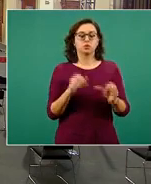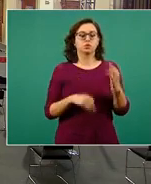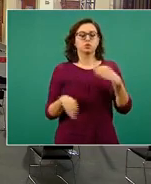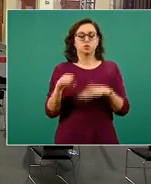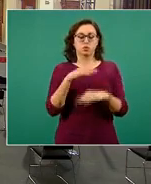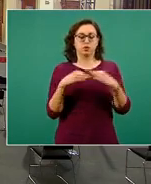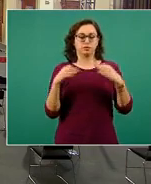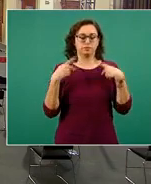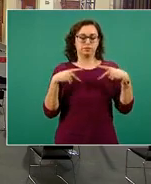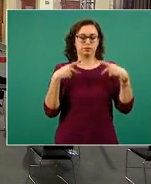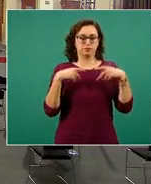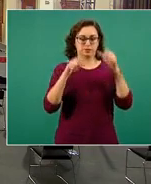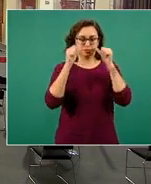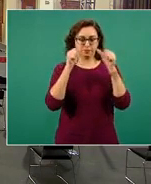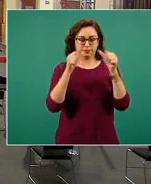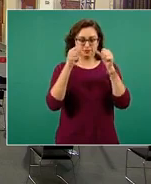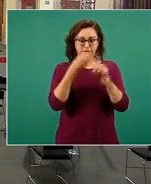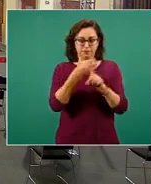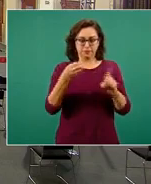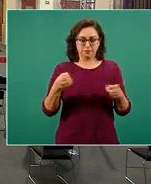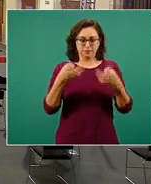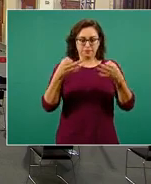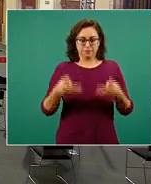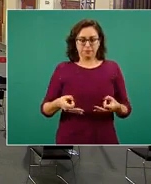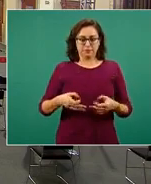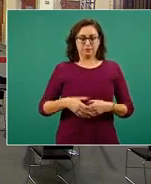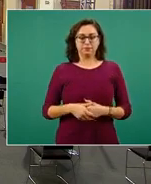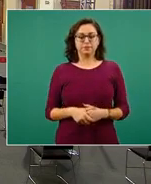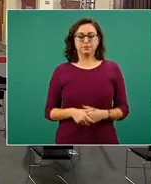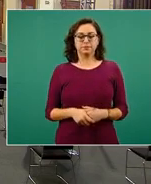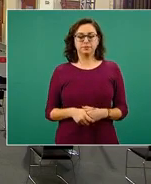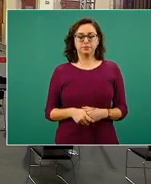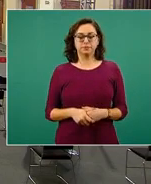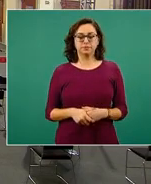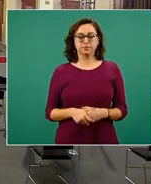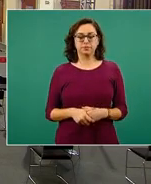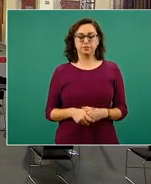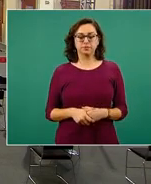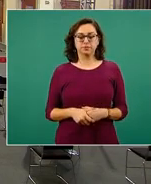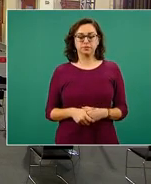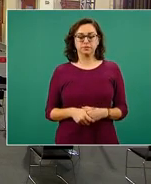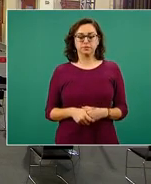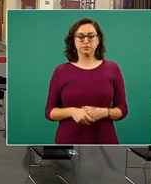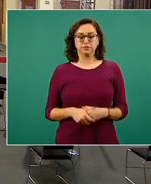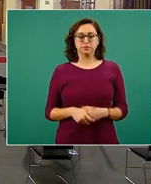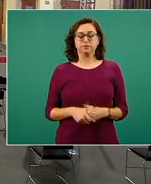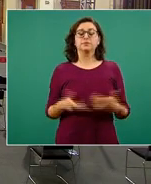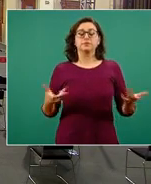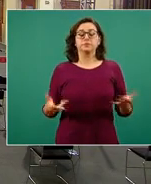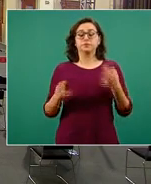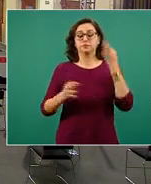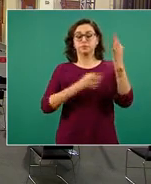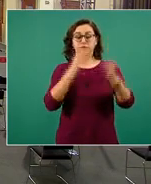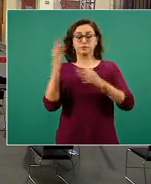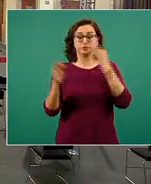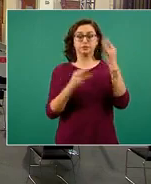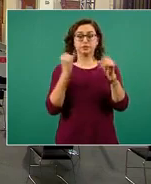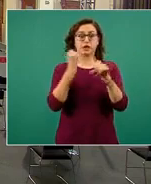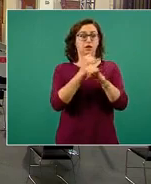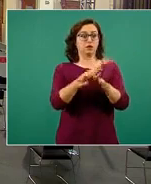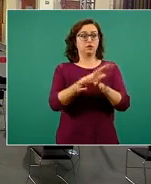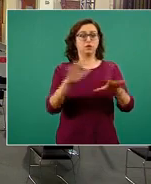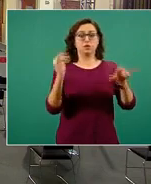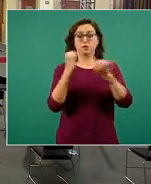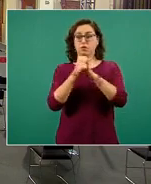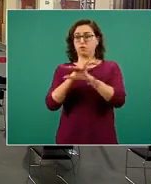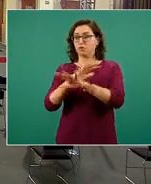de los adultos mayores y que fuera en forma adecuada. En la promoción y fortalecimiento de la difusión e información de la población